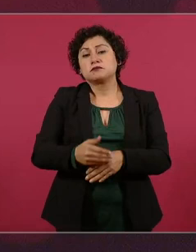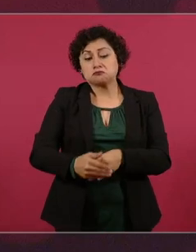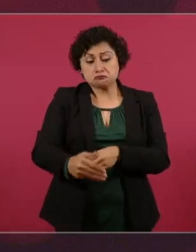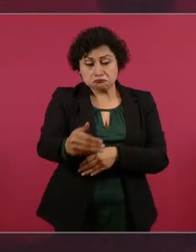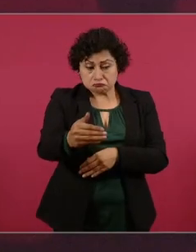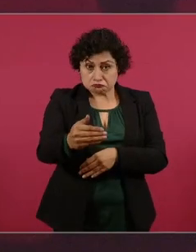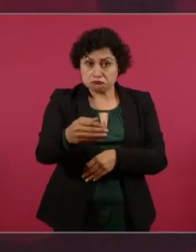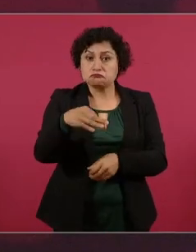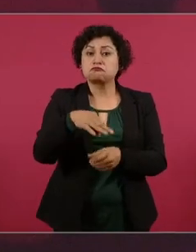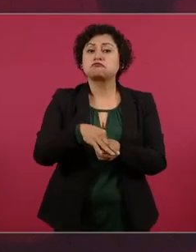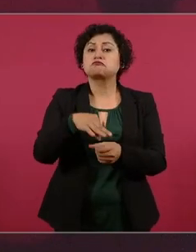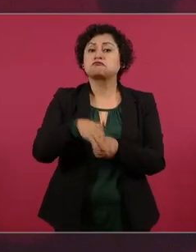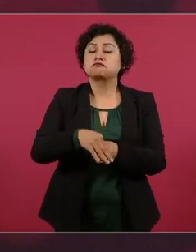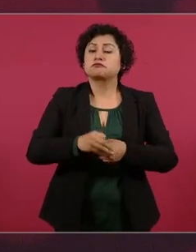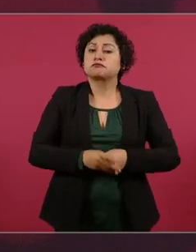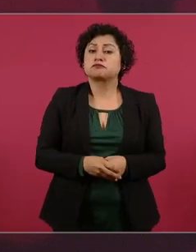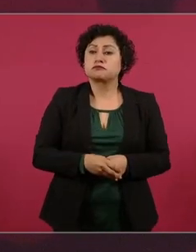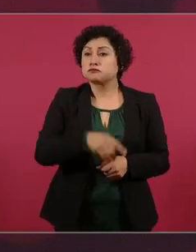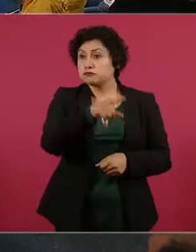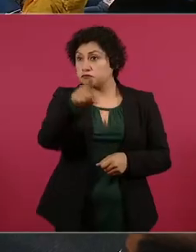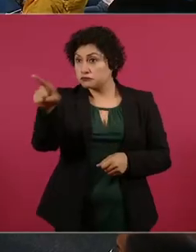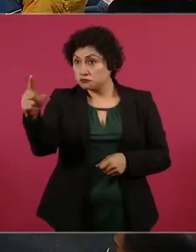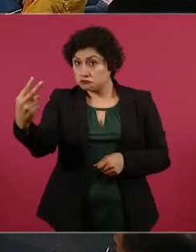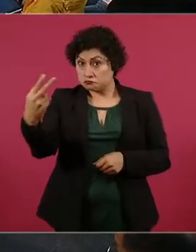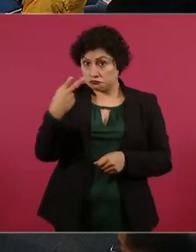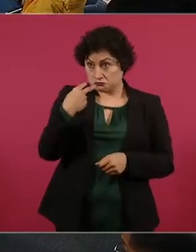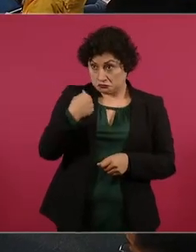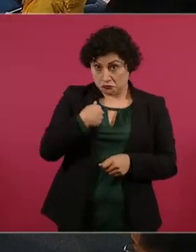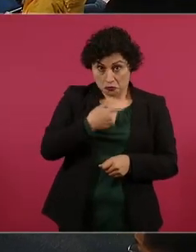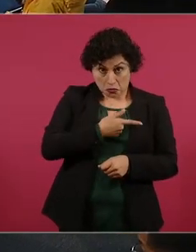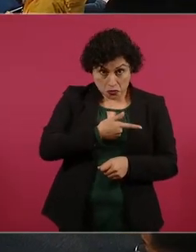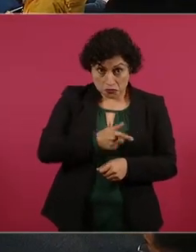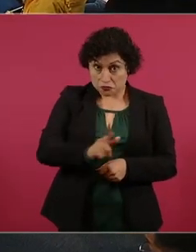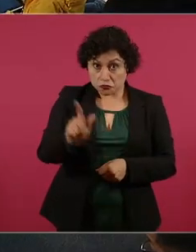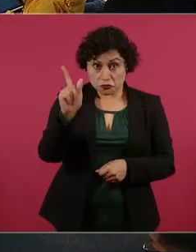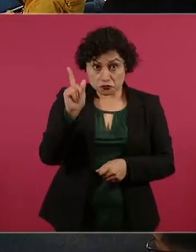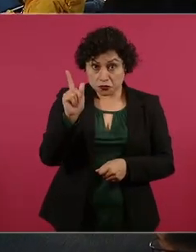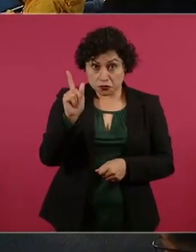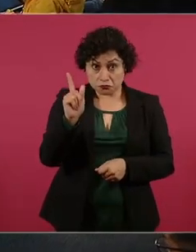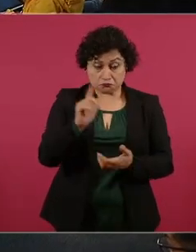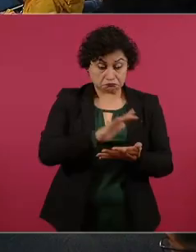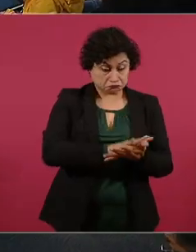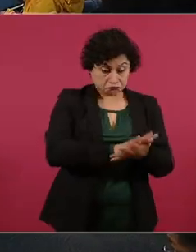Si no les gusta la transformación,